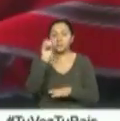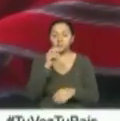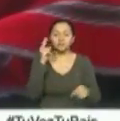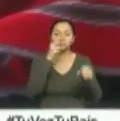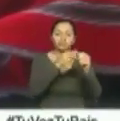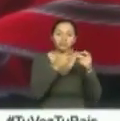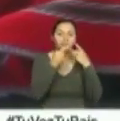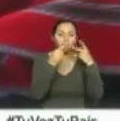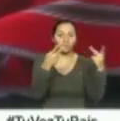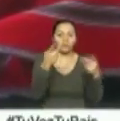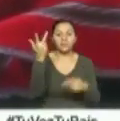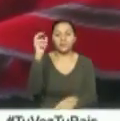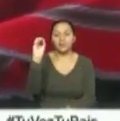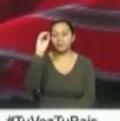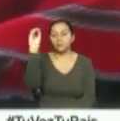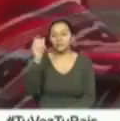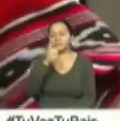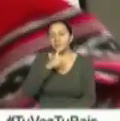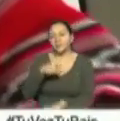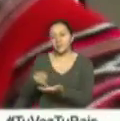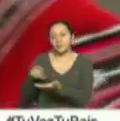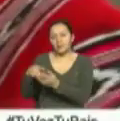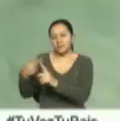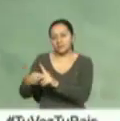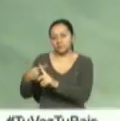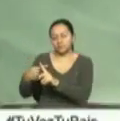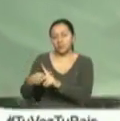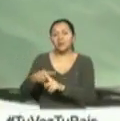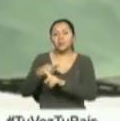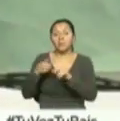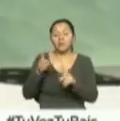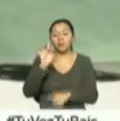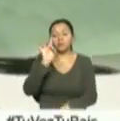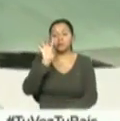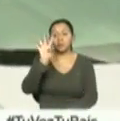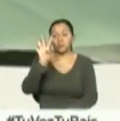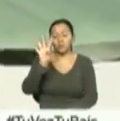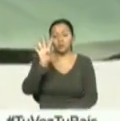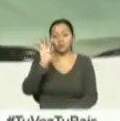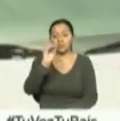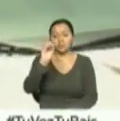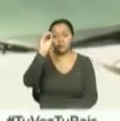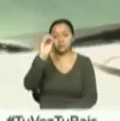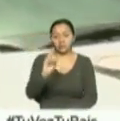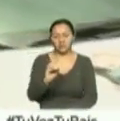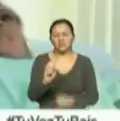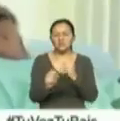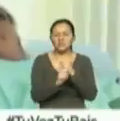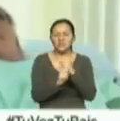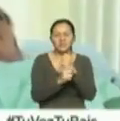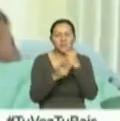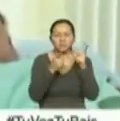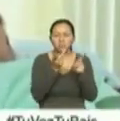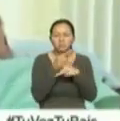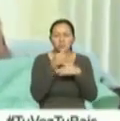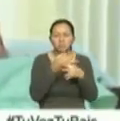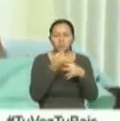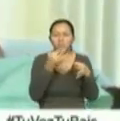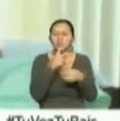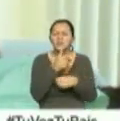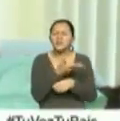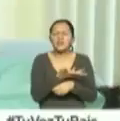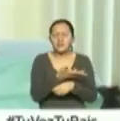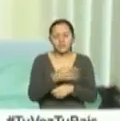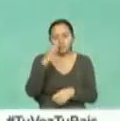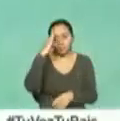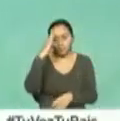sistema público y el 20% al privado. El 84% de los servidores públicos son policías, médicos,